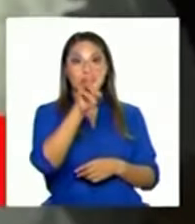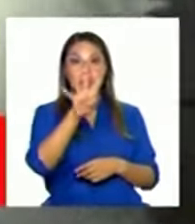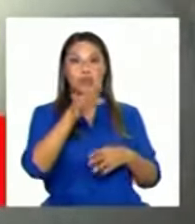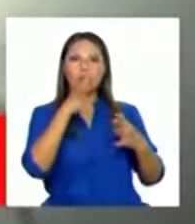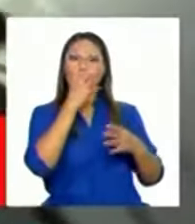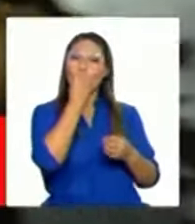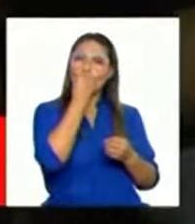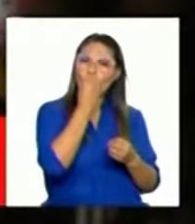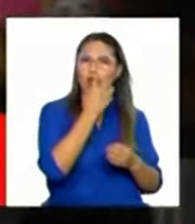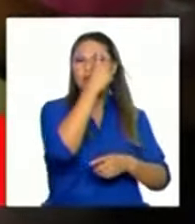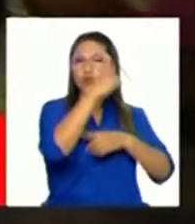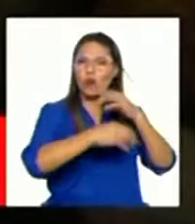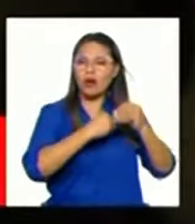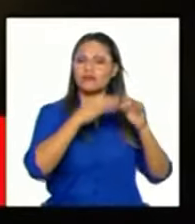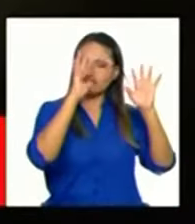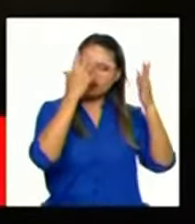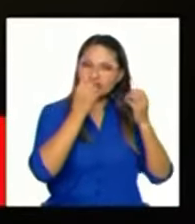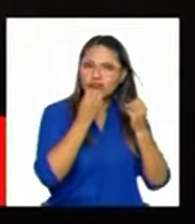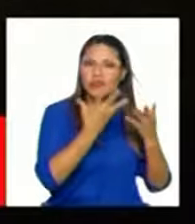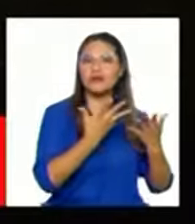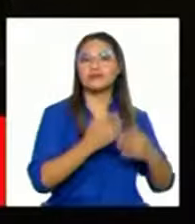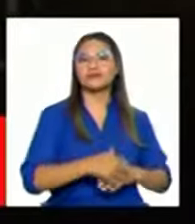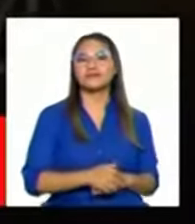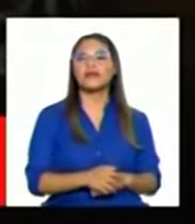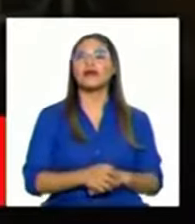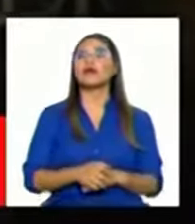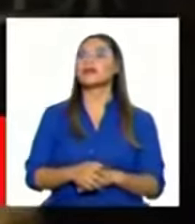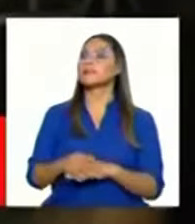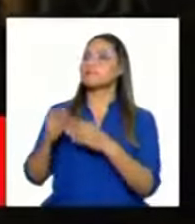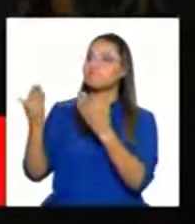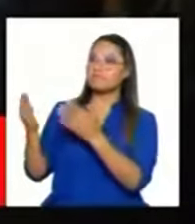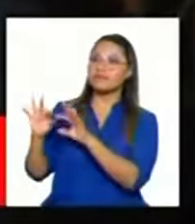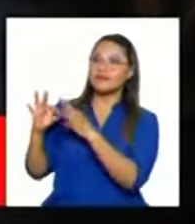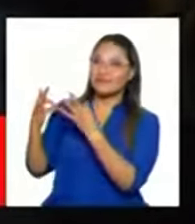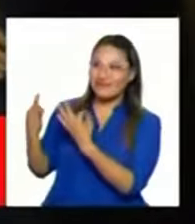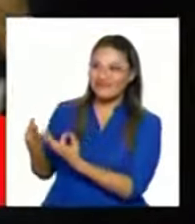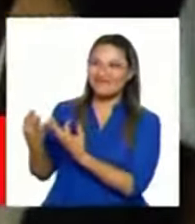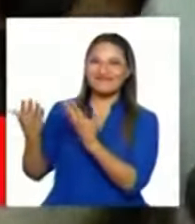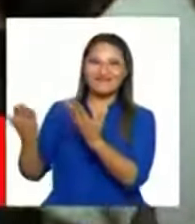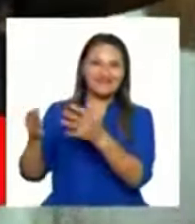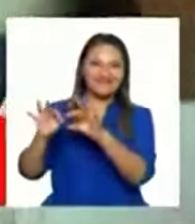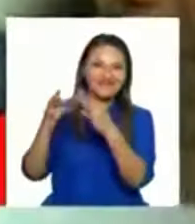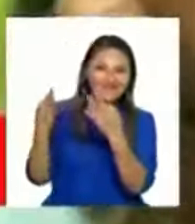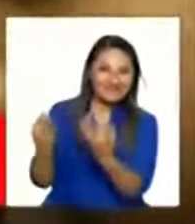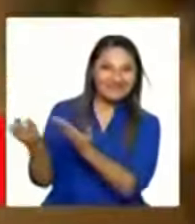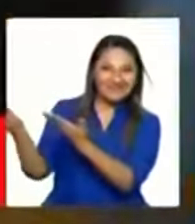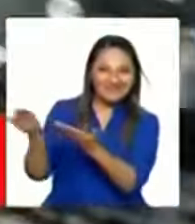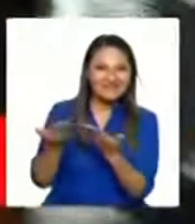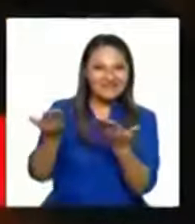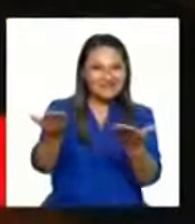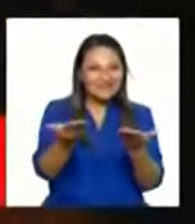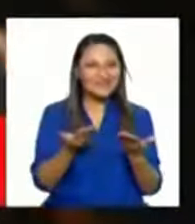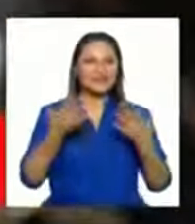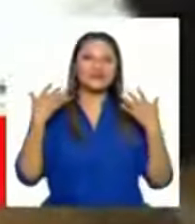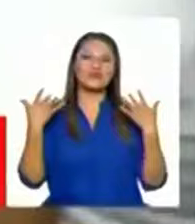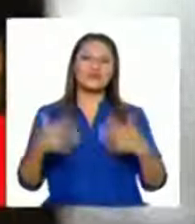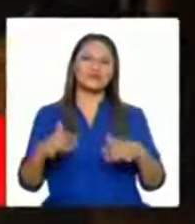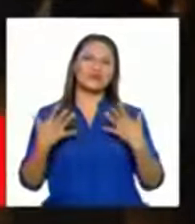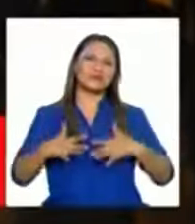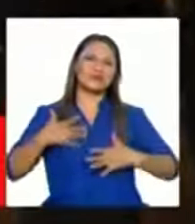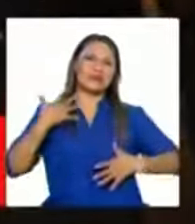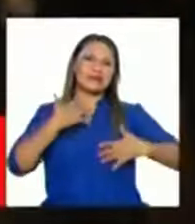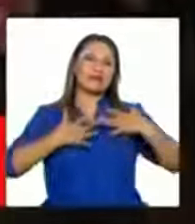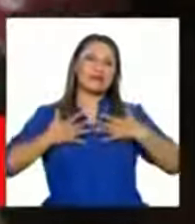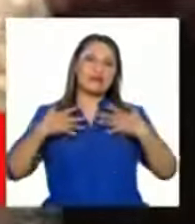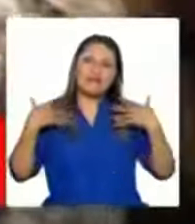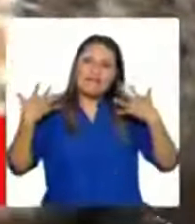gracias. Ya, gracias a ustedes. Dios bendiga, muchas gracias. Bien, las familias entonces saludan aquí al ingresar. Es el fervor realmente que se siente, ¿no?, de